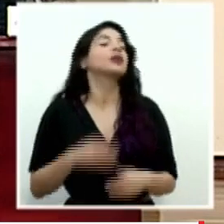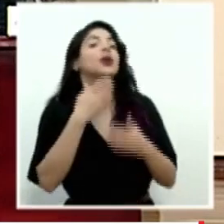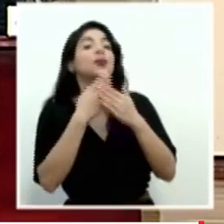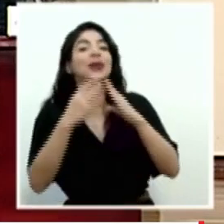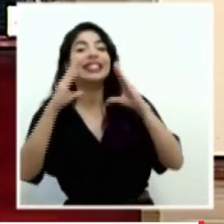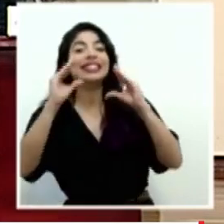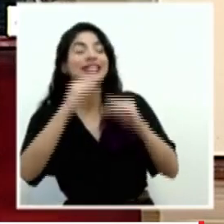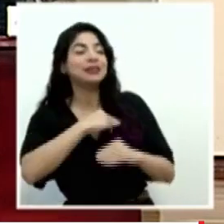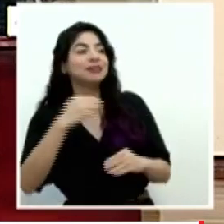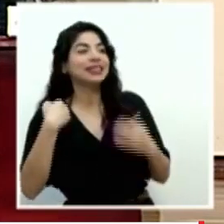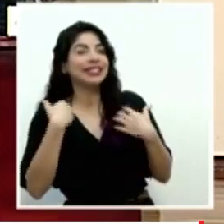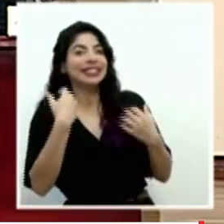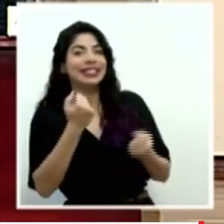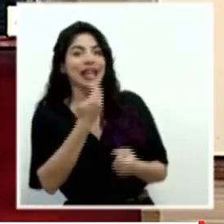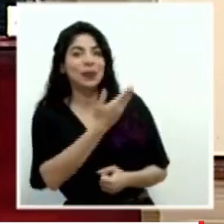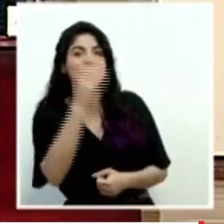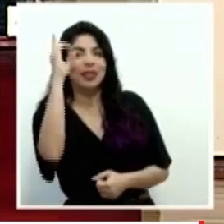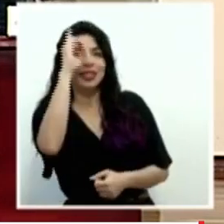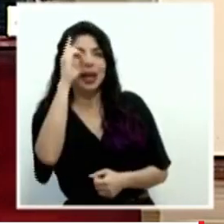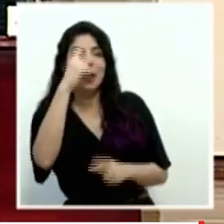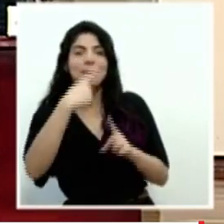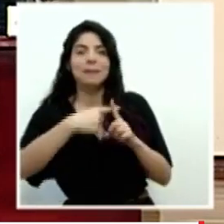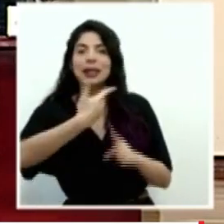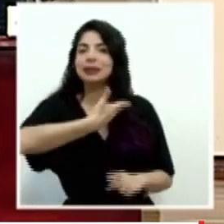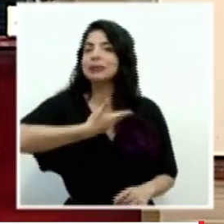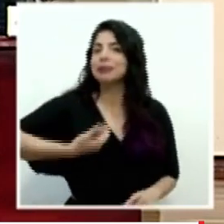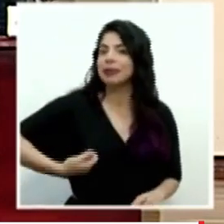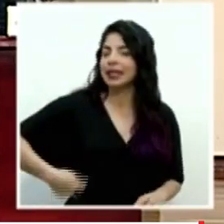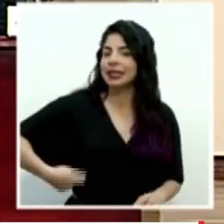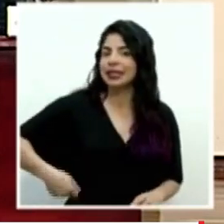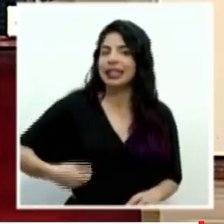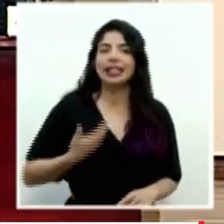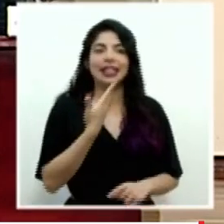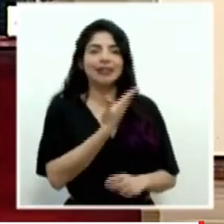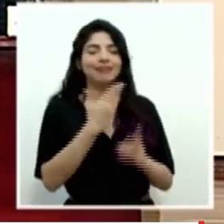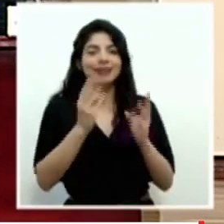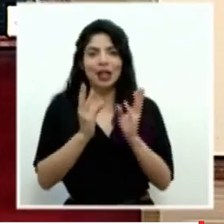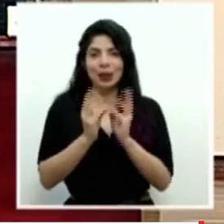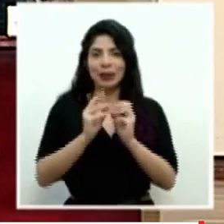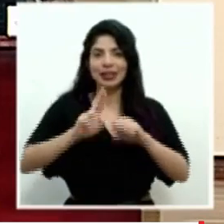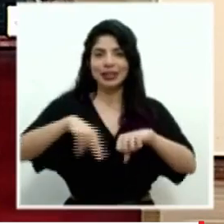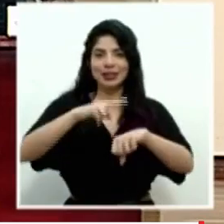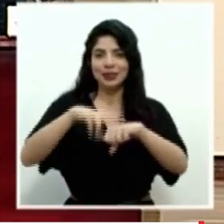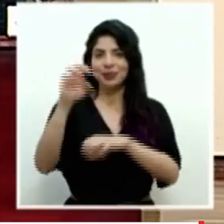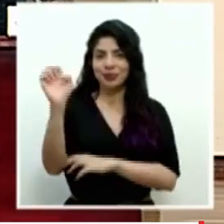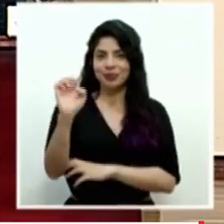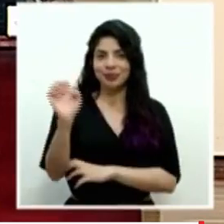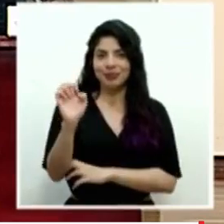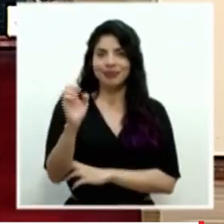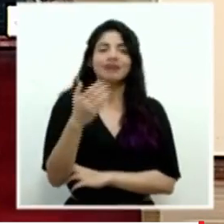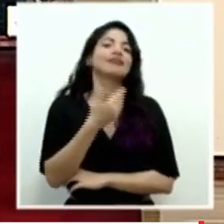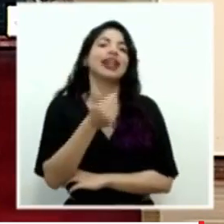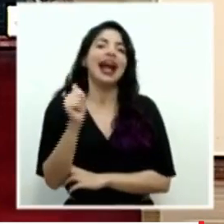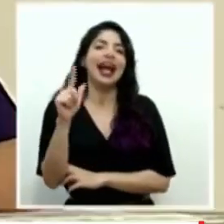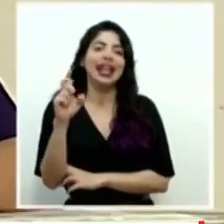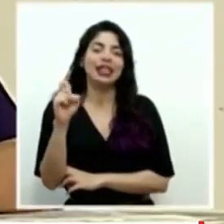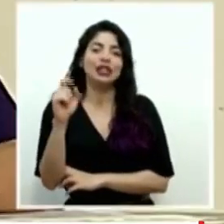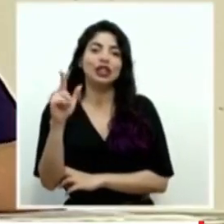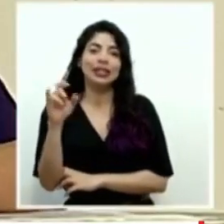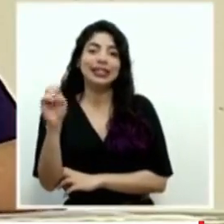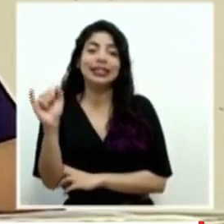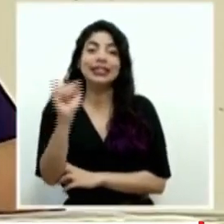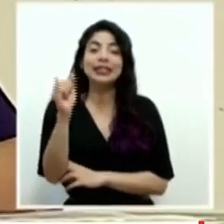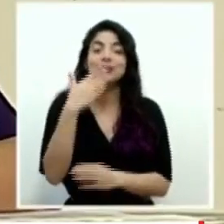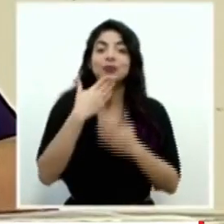Buenas tardes al ministro de Salud, Daniel Salas, y también al presidente ejecutivo de la Comisión Nacional de Emergencias, a Alex Solís. Buenas